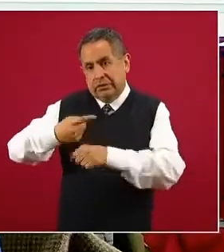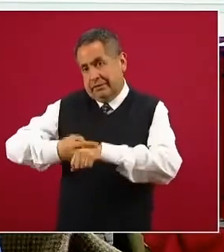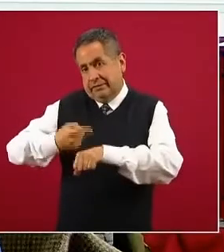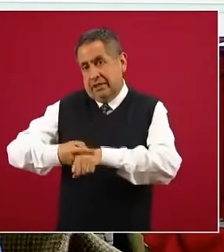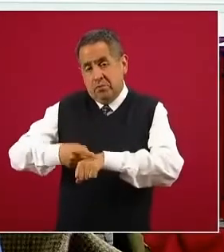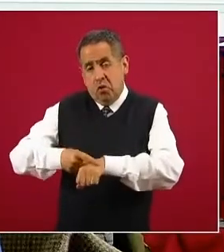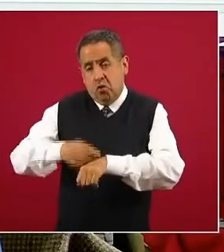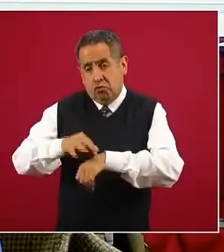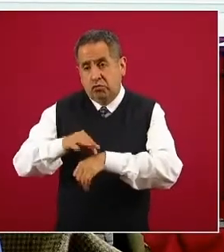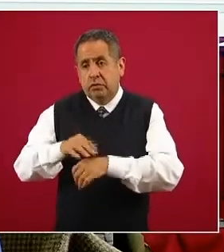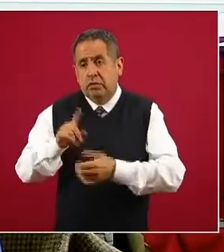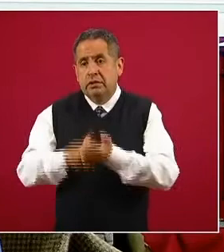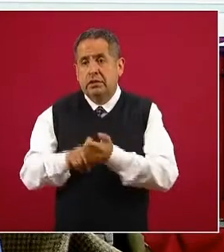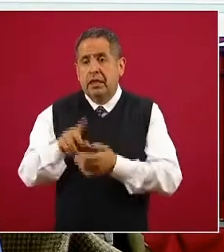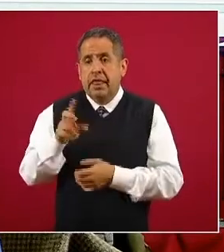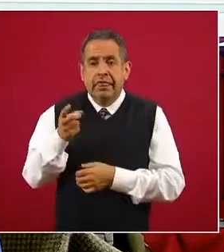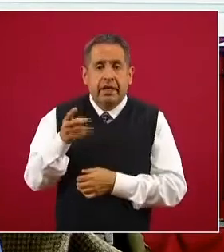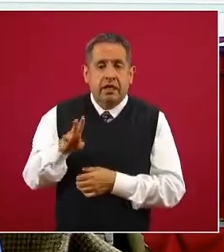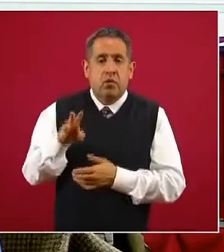solamente